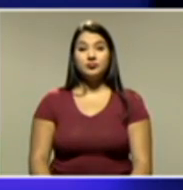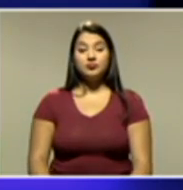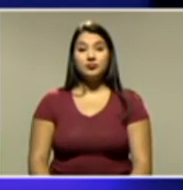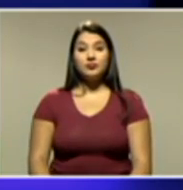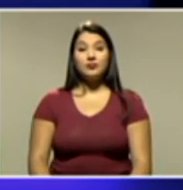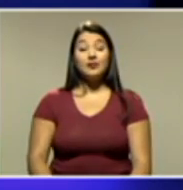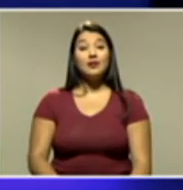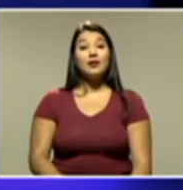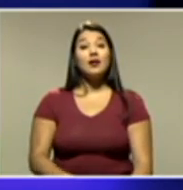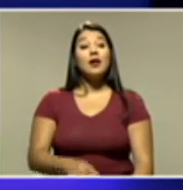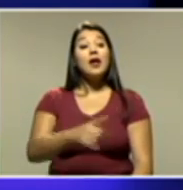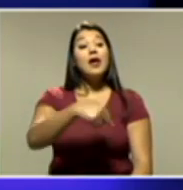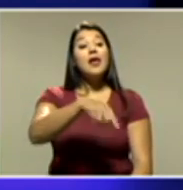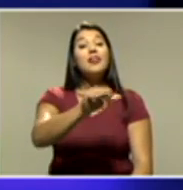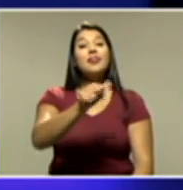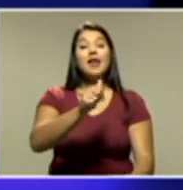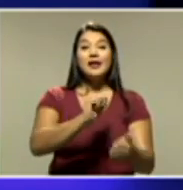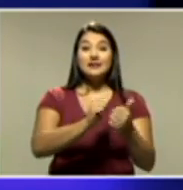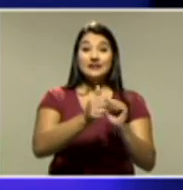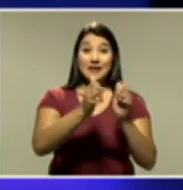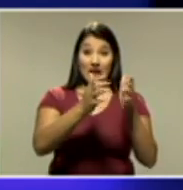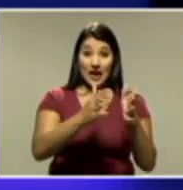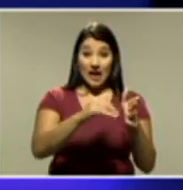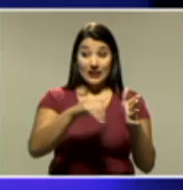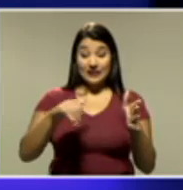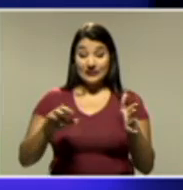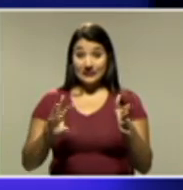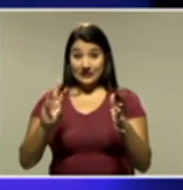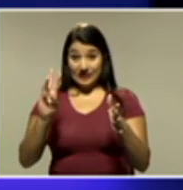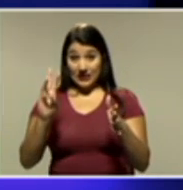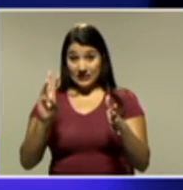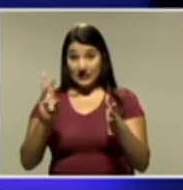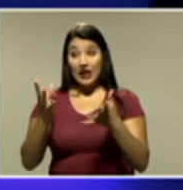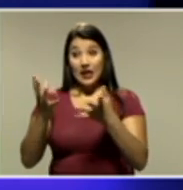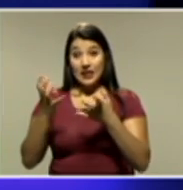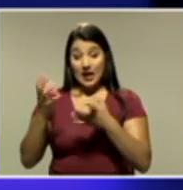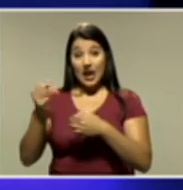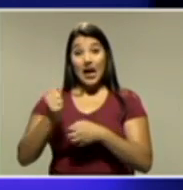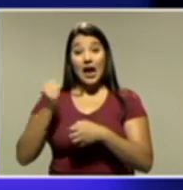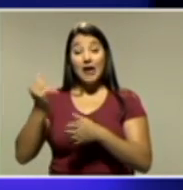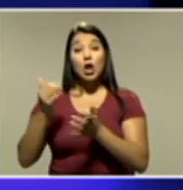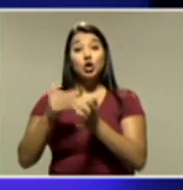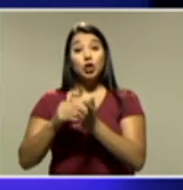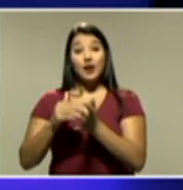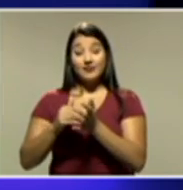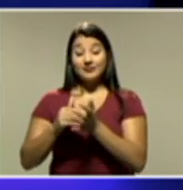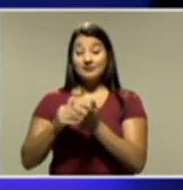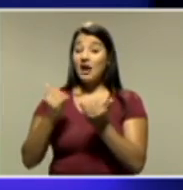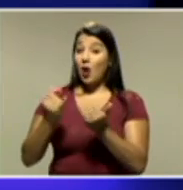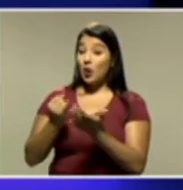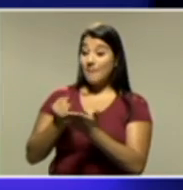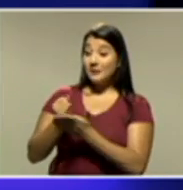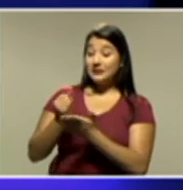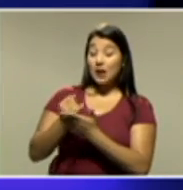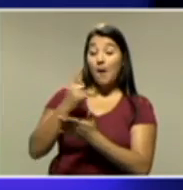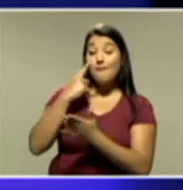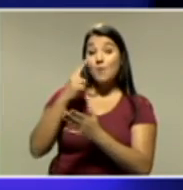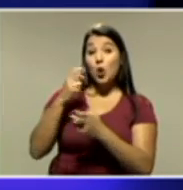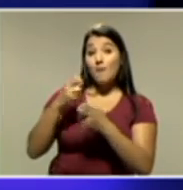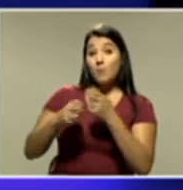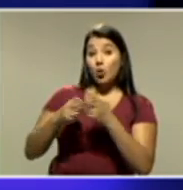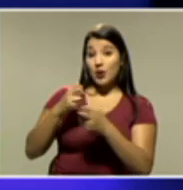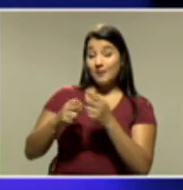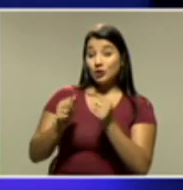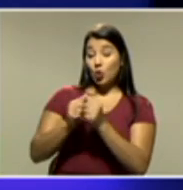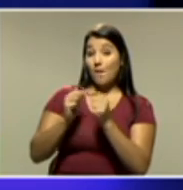6 de cada 10 alcaldes que buscan reelegirse son investigados por causas penales en el Ministerio